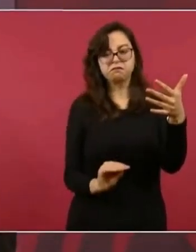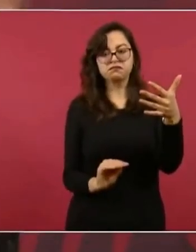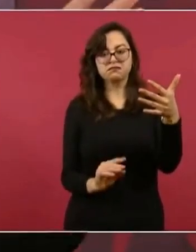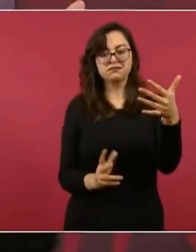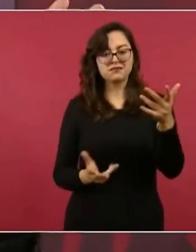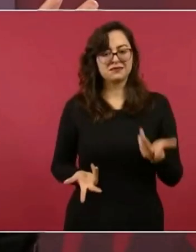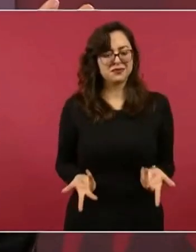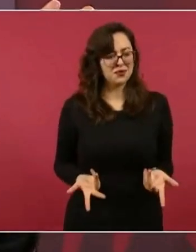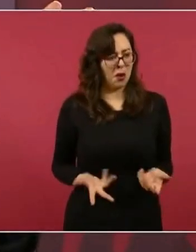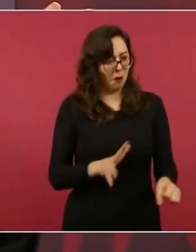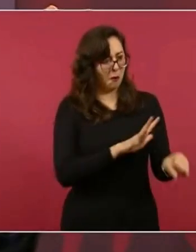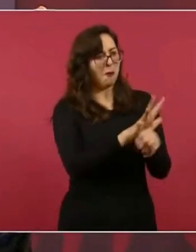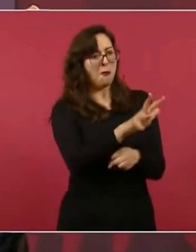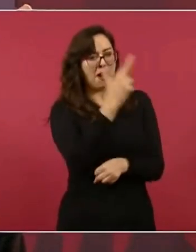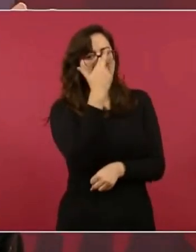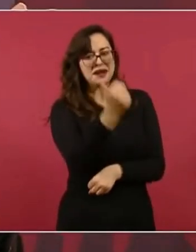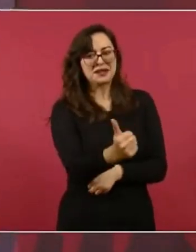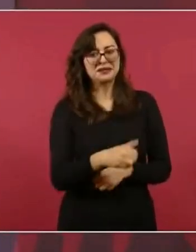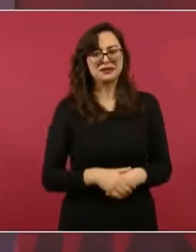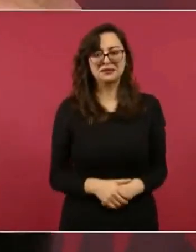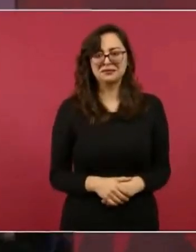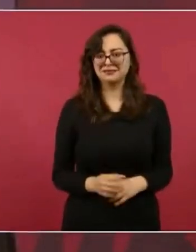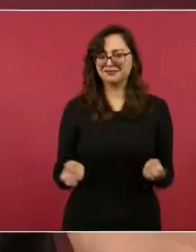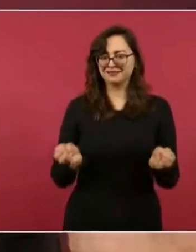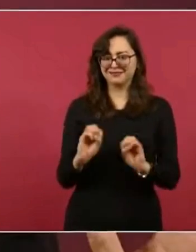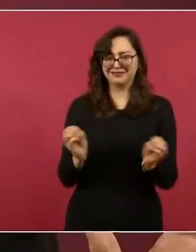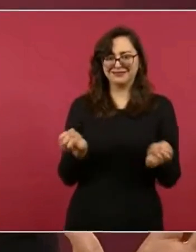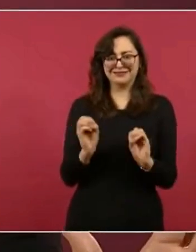Ninguna justificación. A ver,